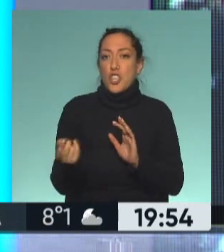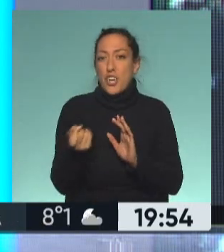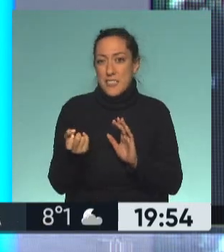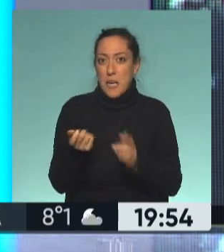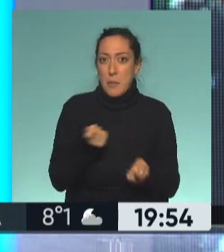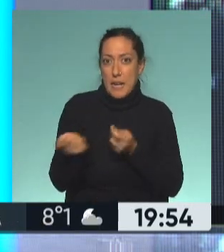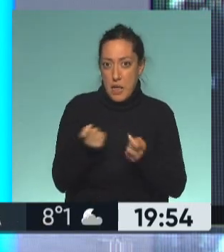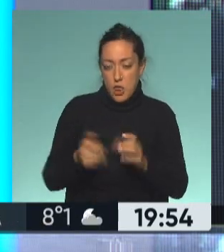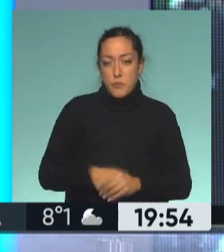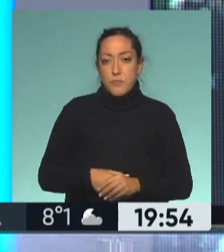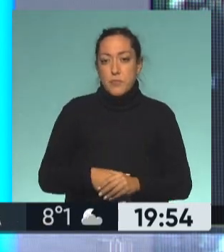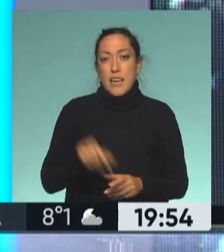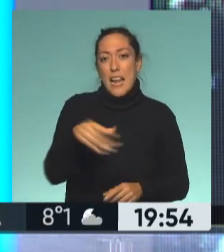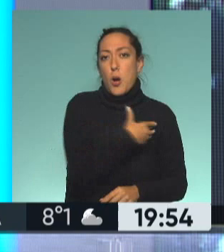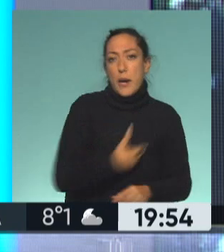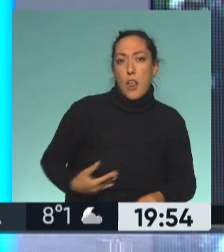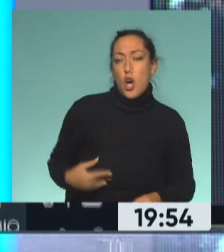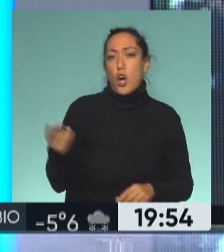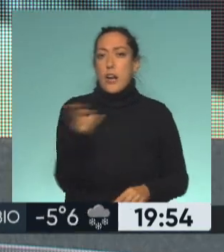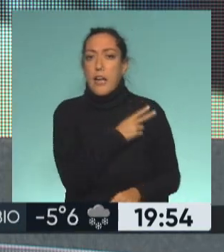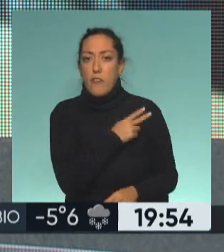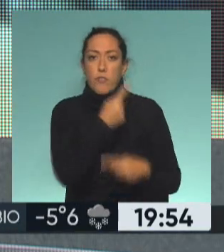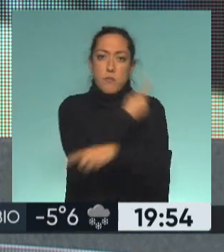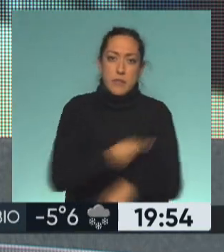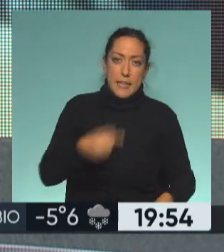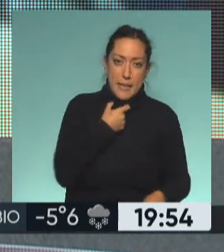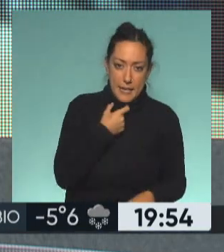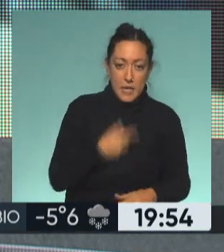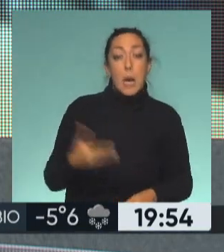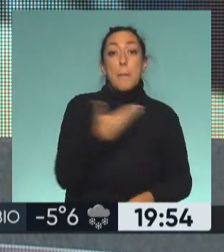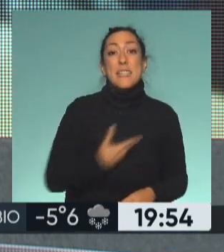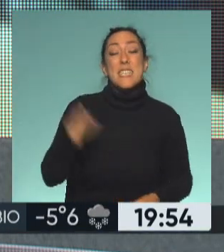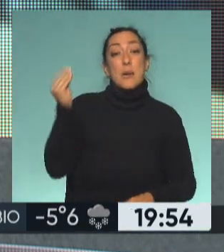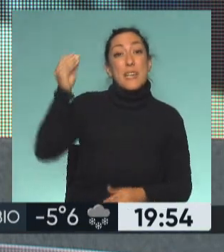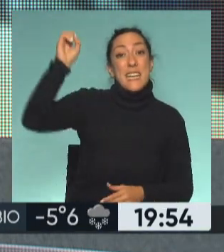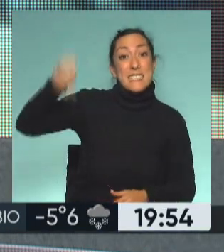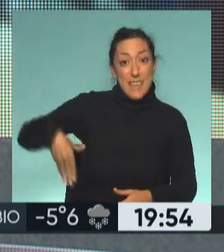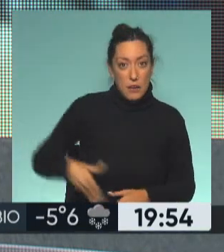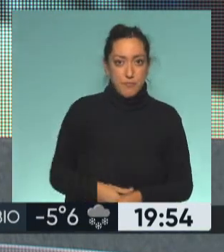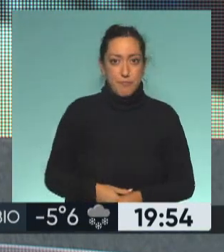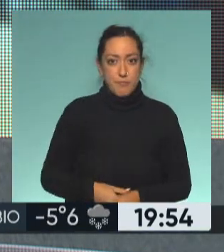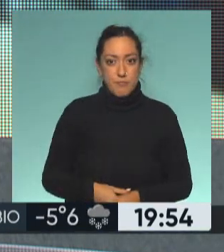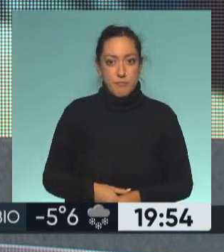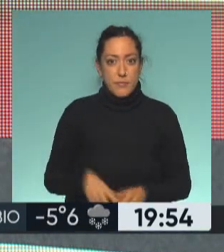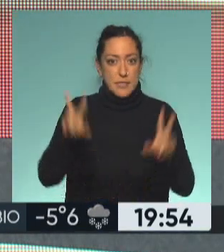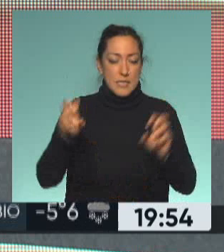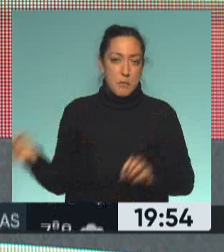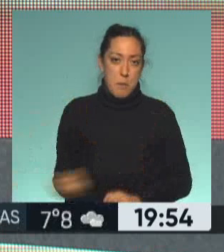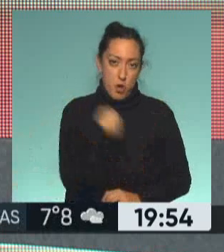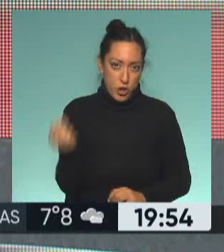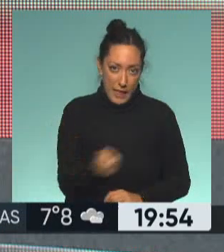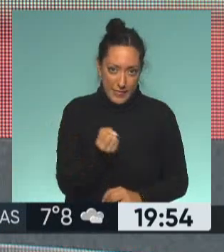gobernador, cerrado junto presidente. con el cambio. Bueno, Exacto. el presidente está en Brasil. No es un tema menor los socios